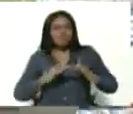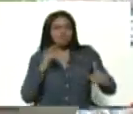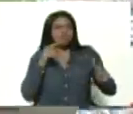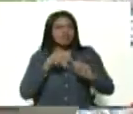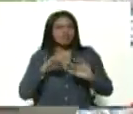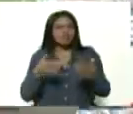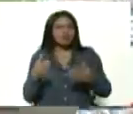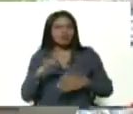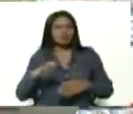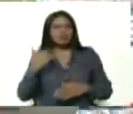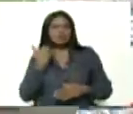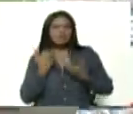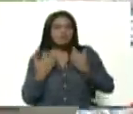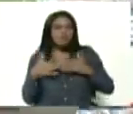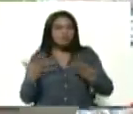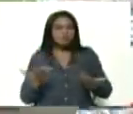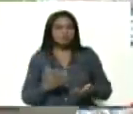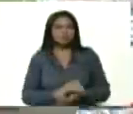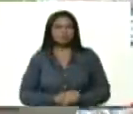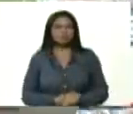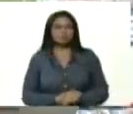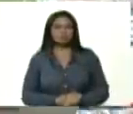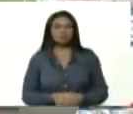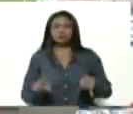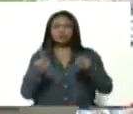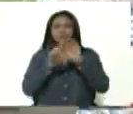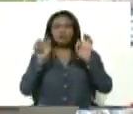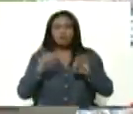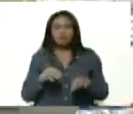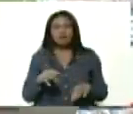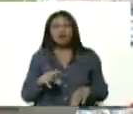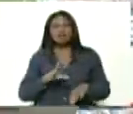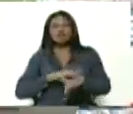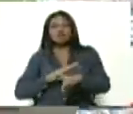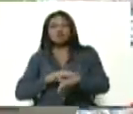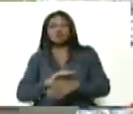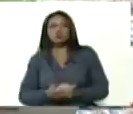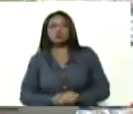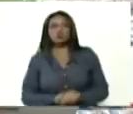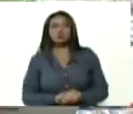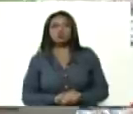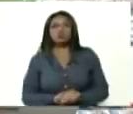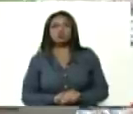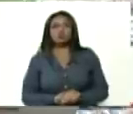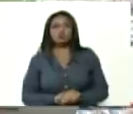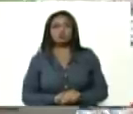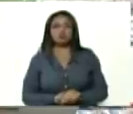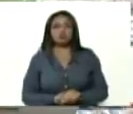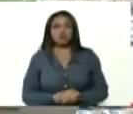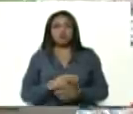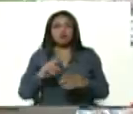directos e indirectos. Igualmente dice el doctor Tedros, los casos se duplican cada